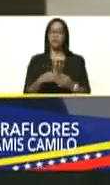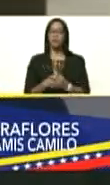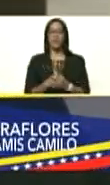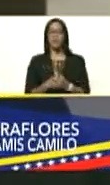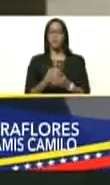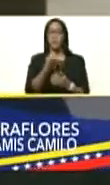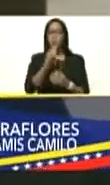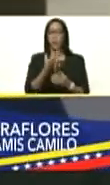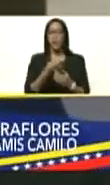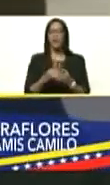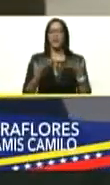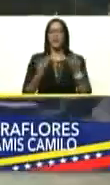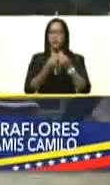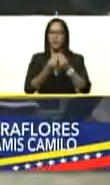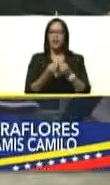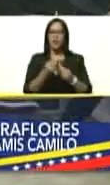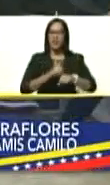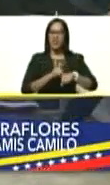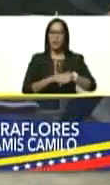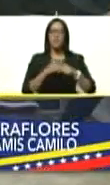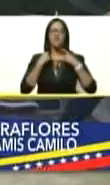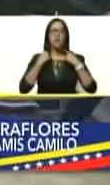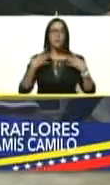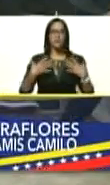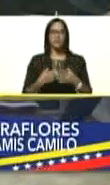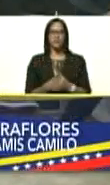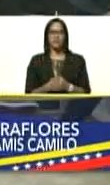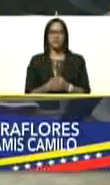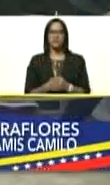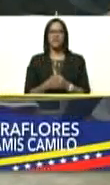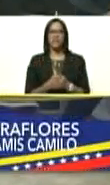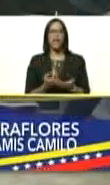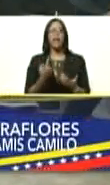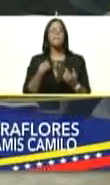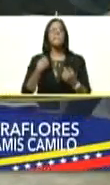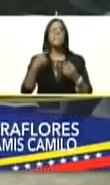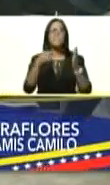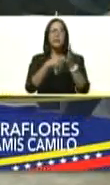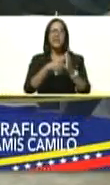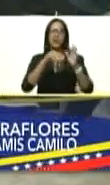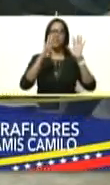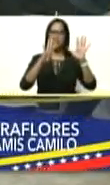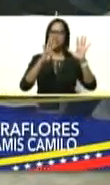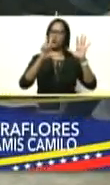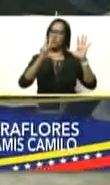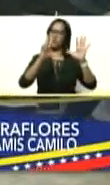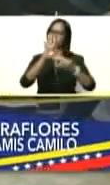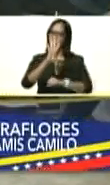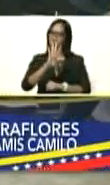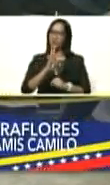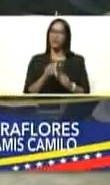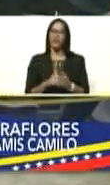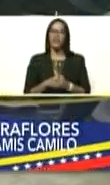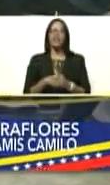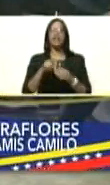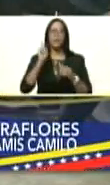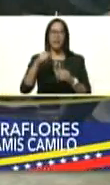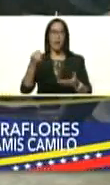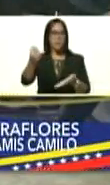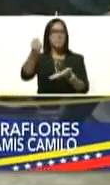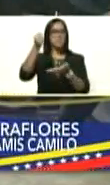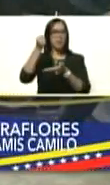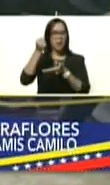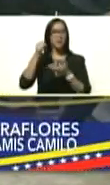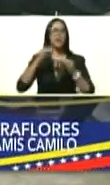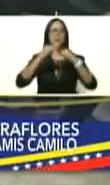carismático y que estuvo pegado durante la época. Aramis recibe en 1984 el premio El Búho de Oro en Panamá, luego de ser